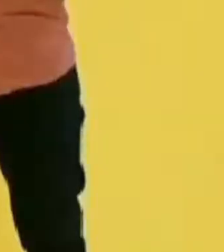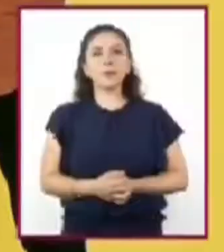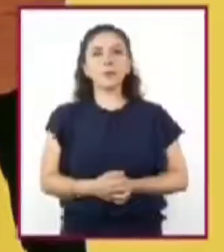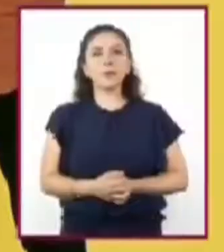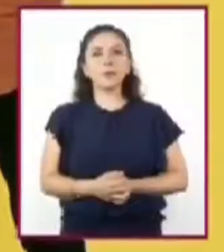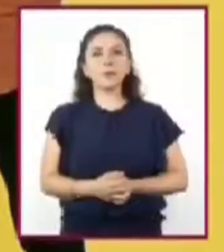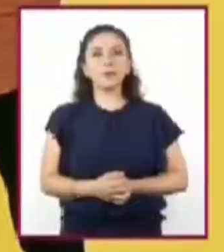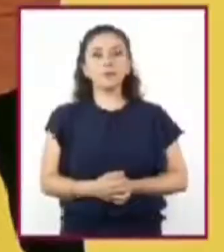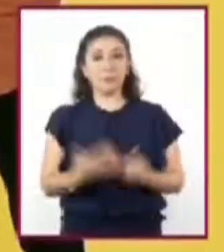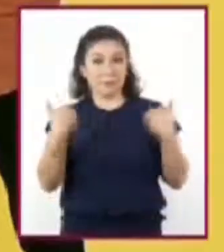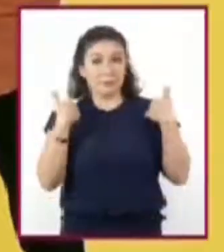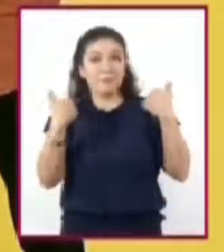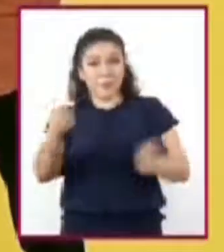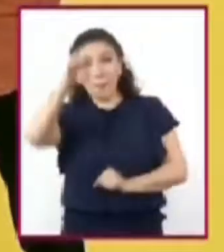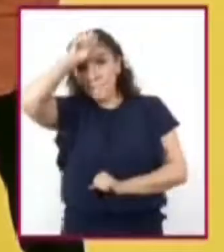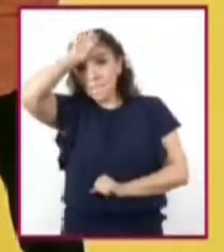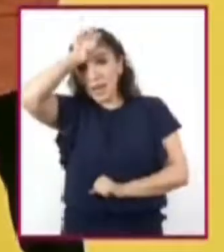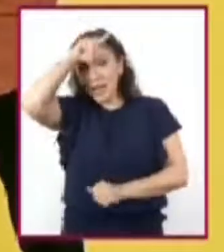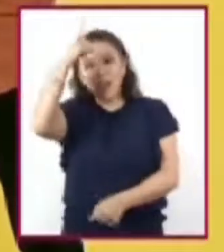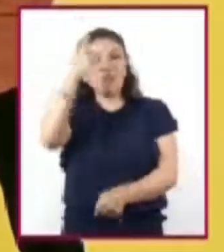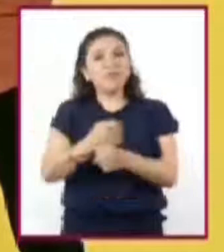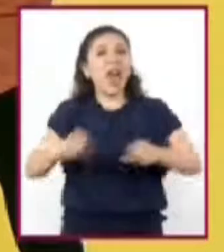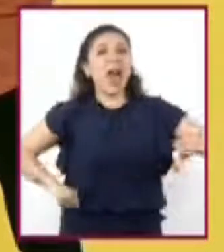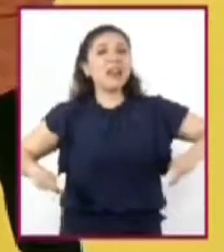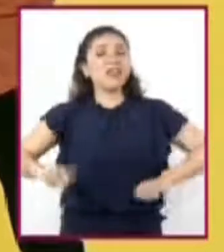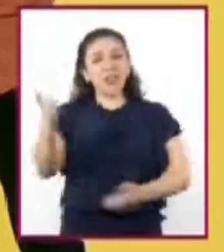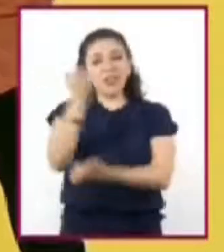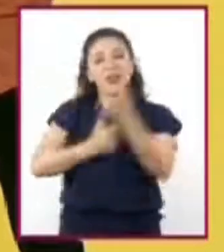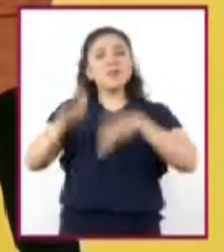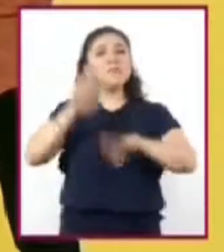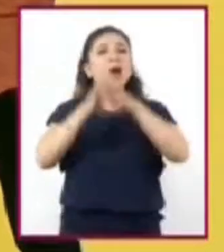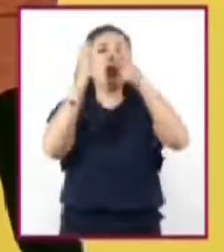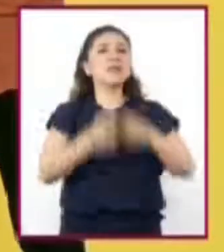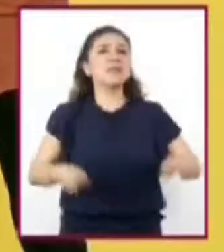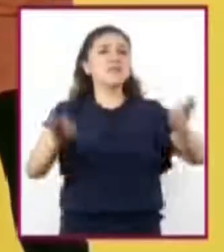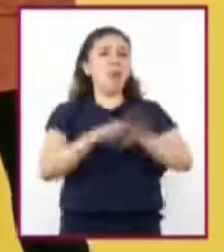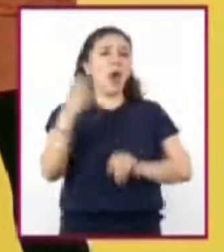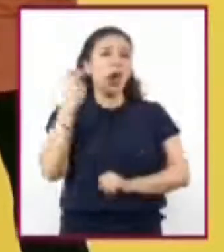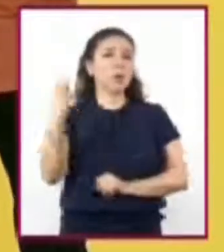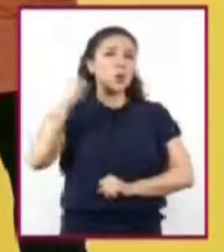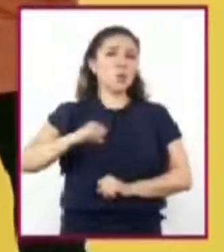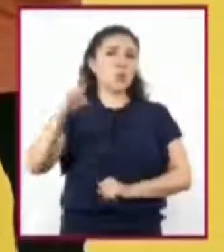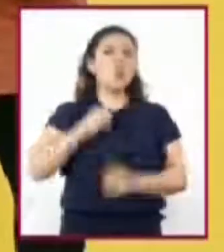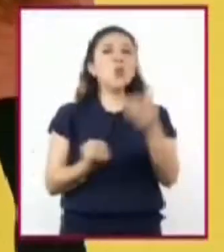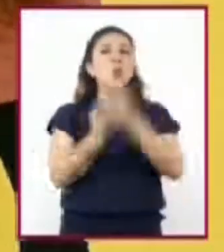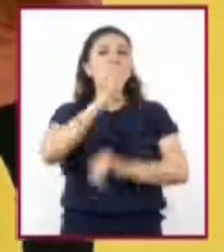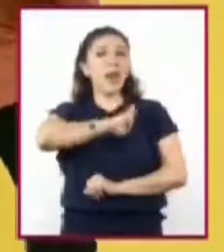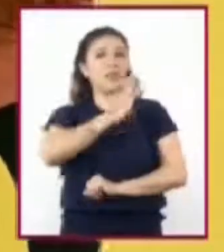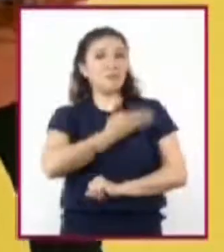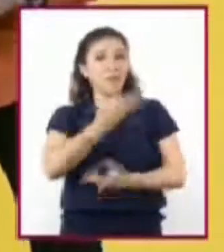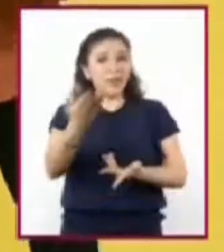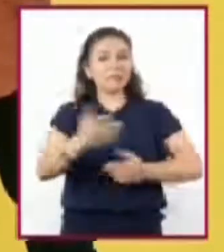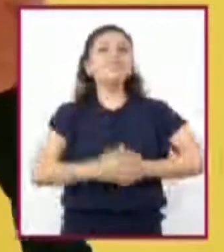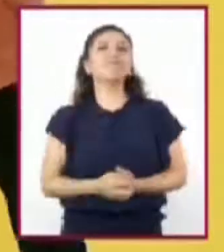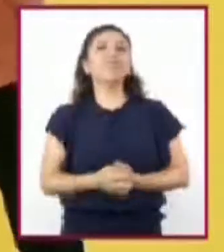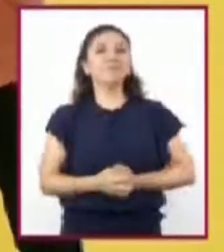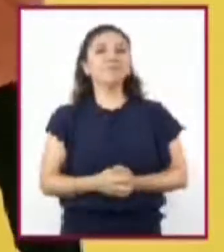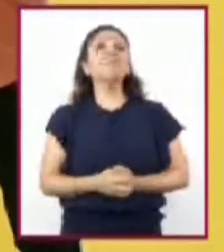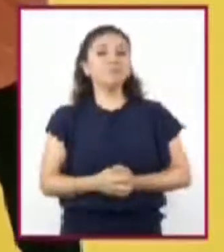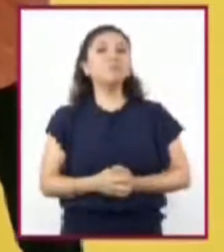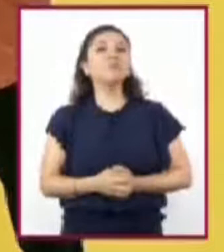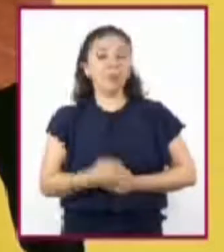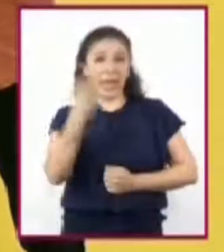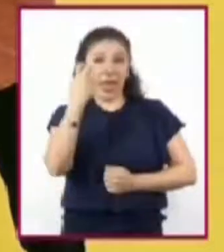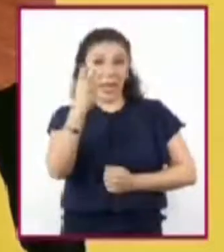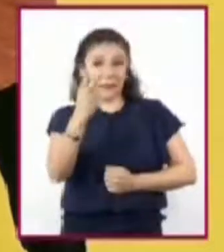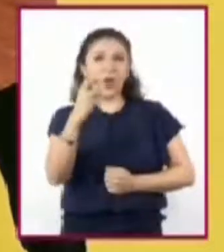Queda muy claro que la minería fue la actividad económica más importante de la Nueva España, ¿verdad? ¡Desde luego! Y alrededor